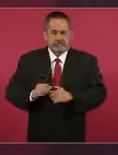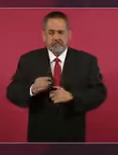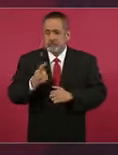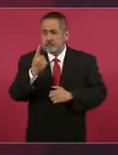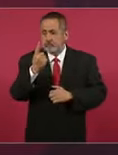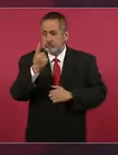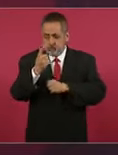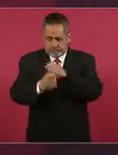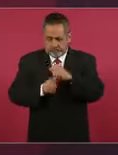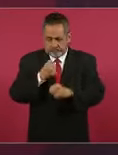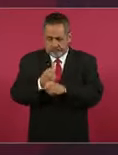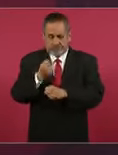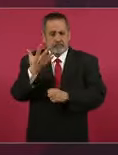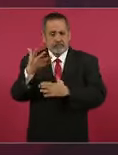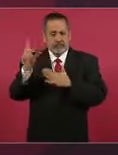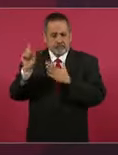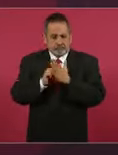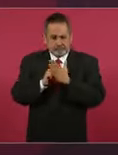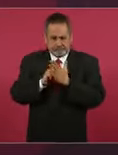5 meses.